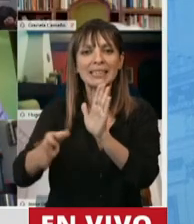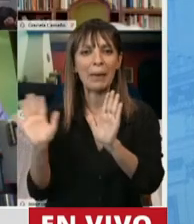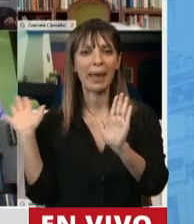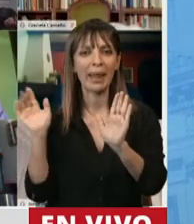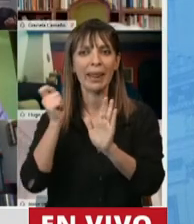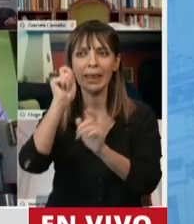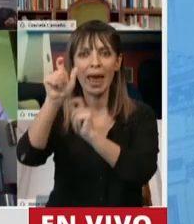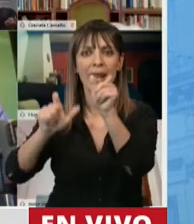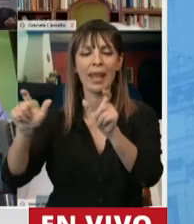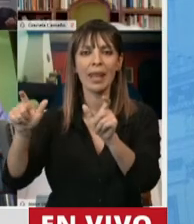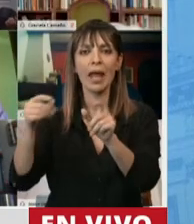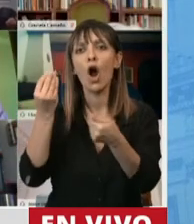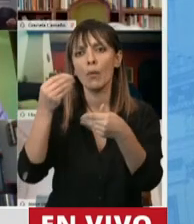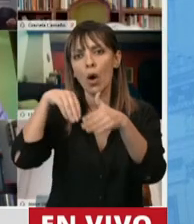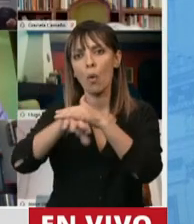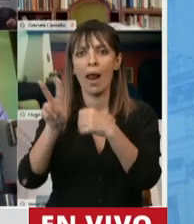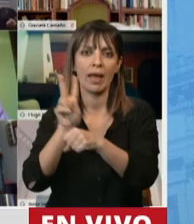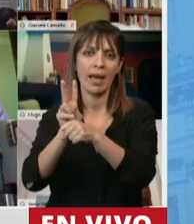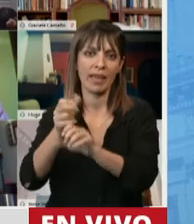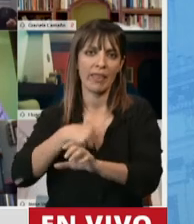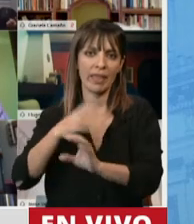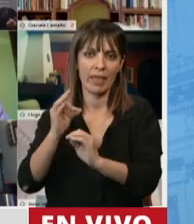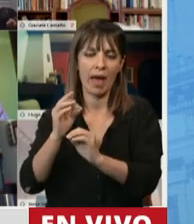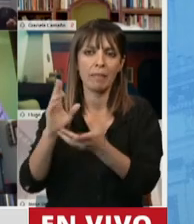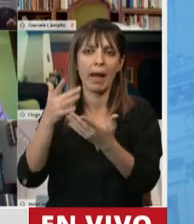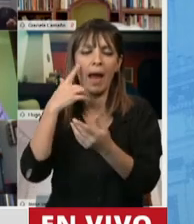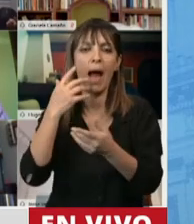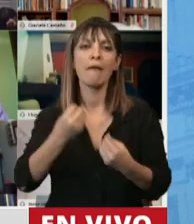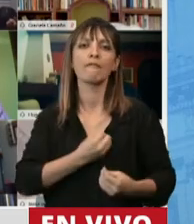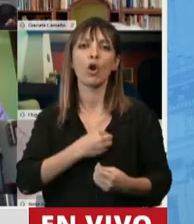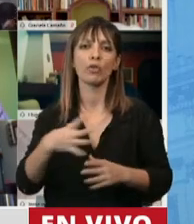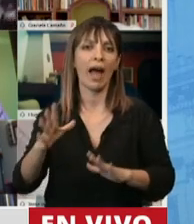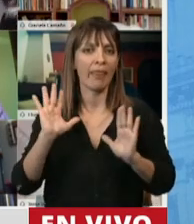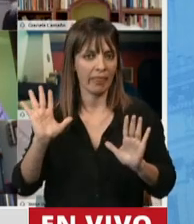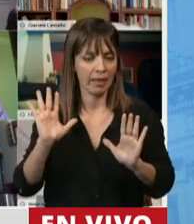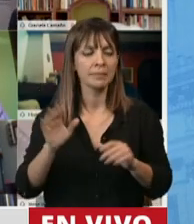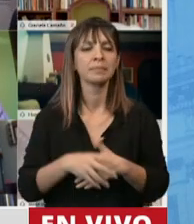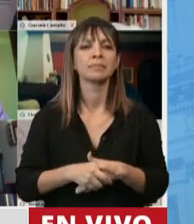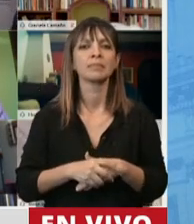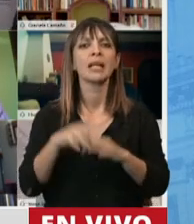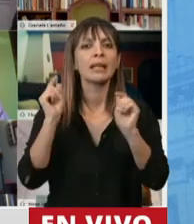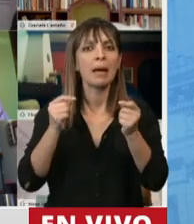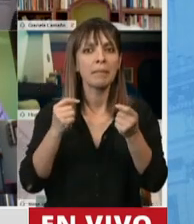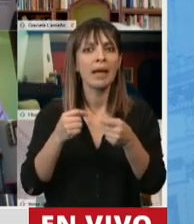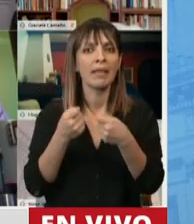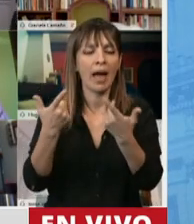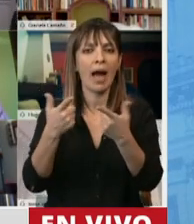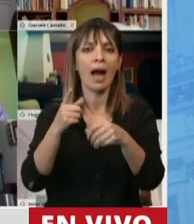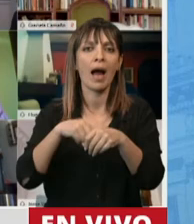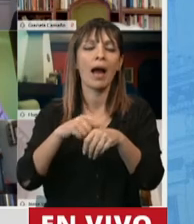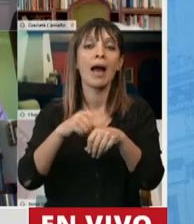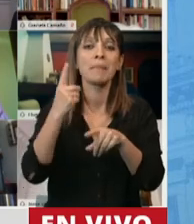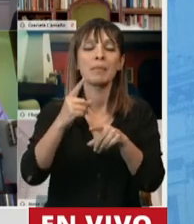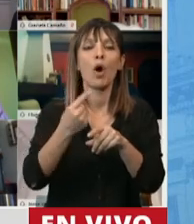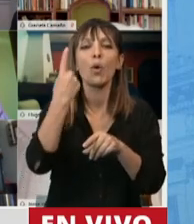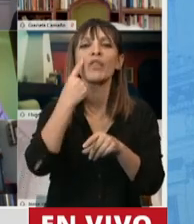datos, con el objetivo de poder promocionar más directamente la donación voluntaria, aumenta la licencia el día de la donación a 2